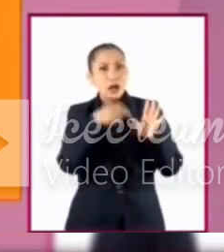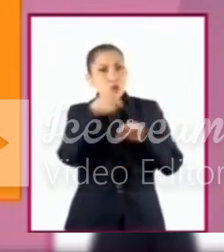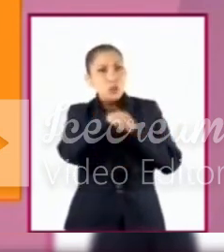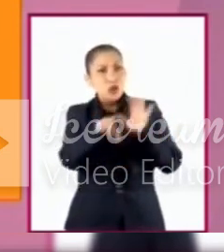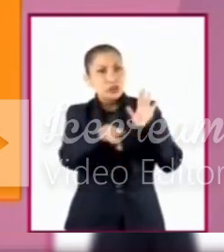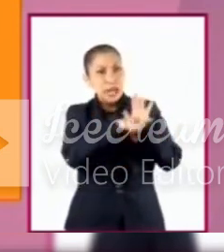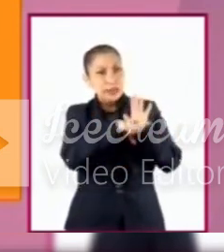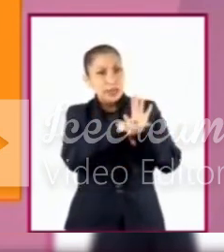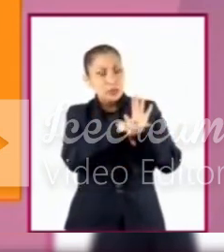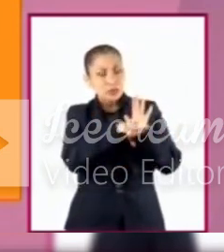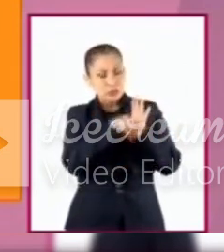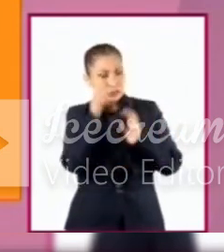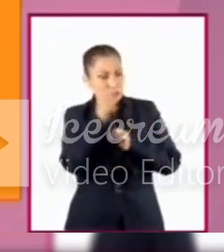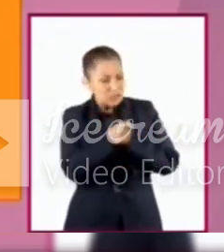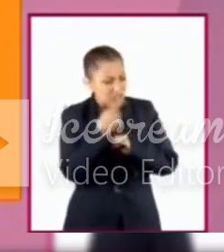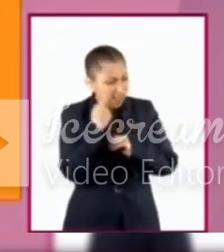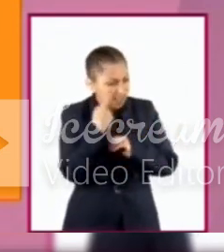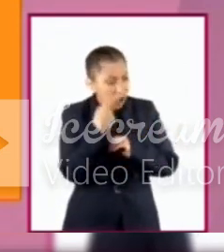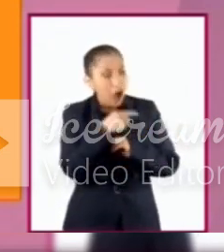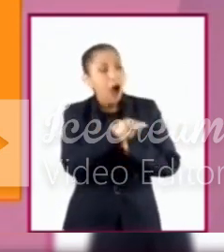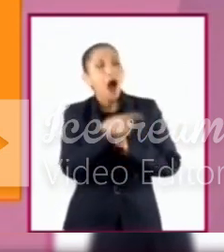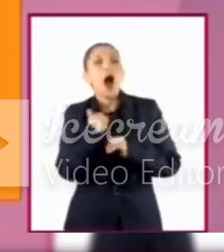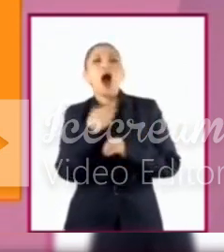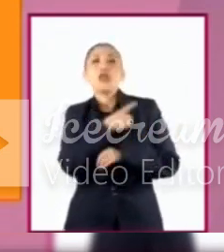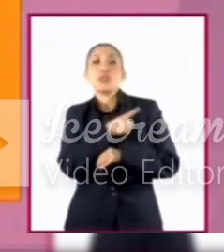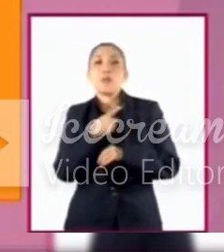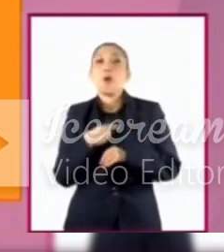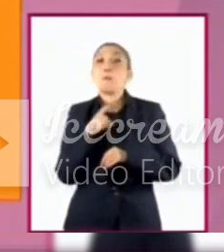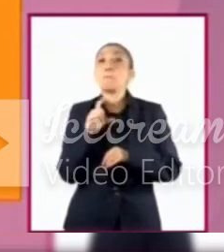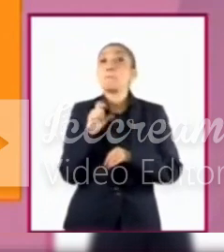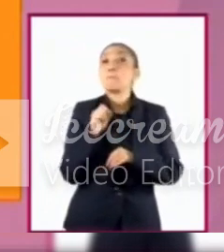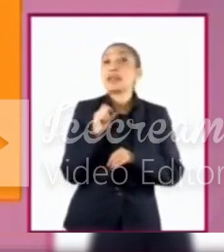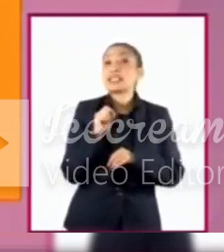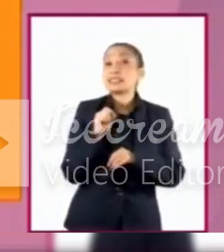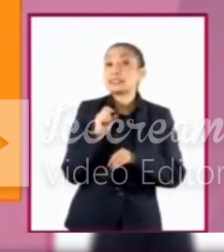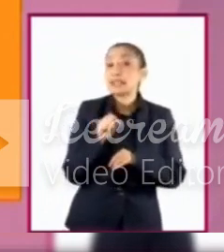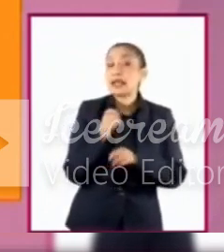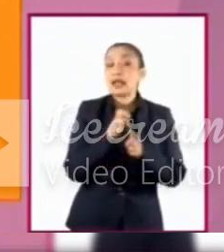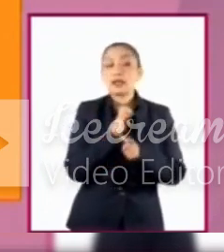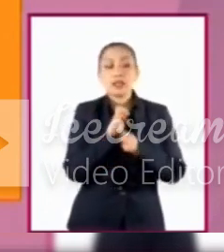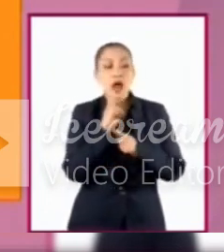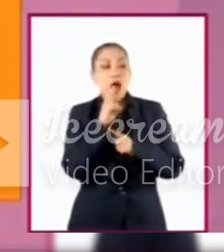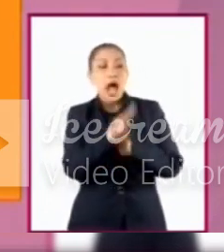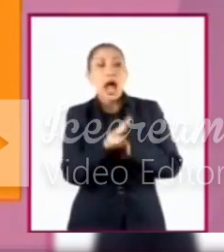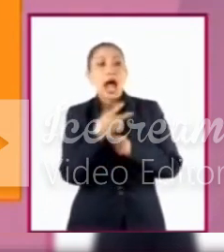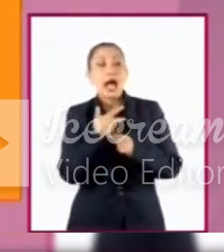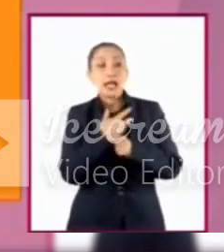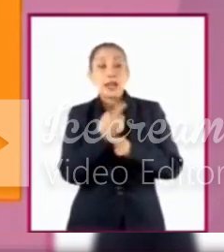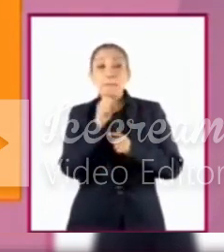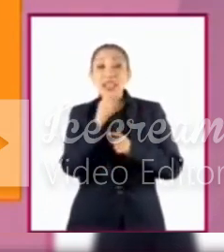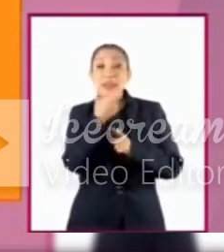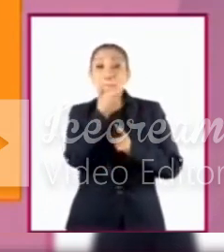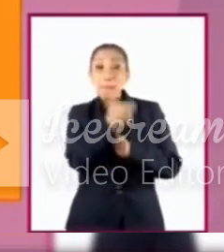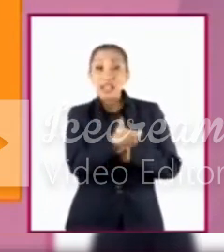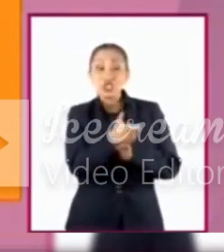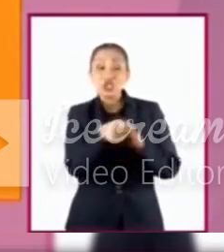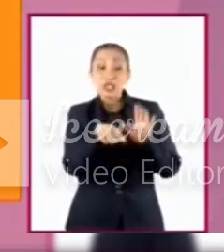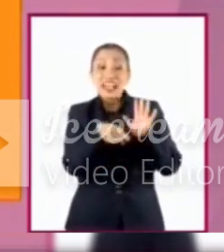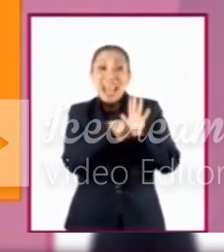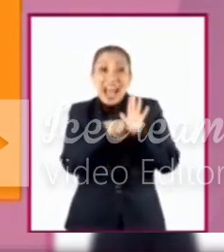números negativos, lo que representa que tenemos una deuda. Así, tendríamos un saldo de 20